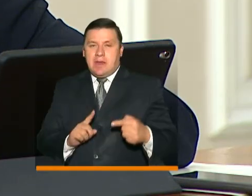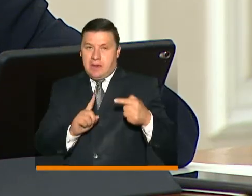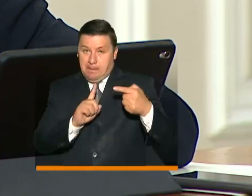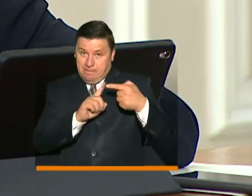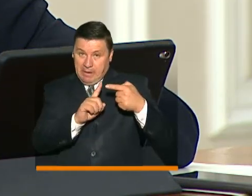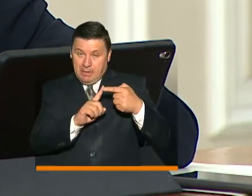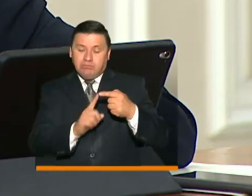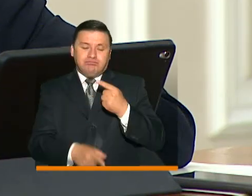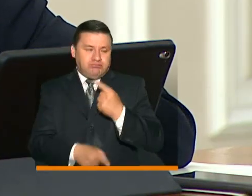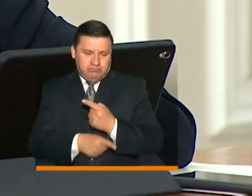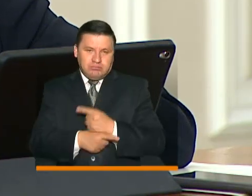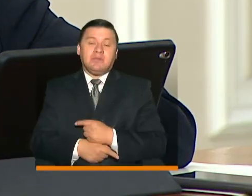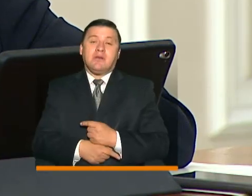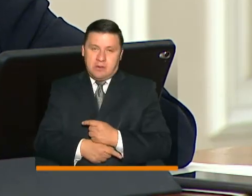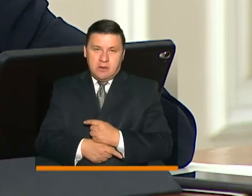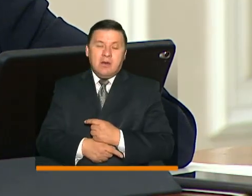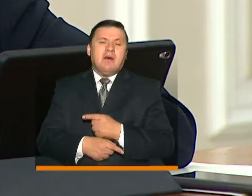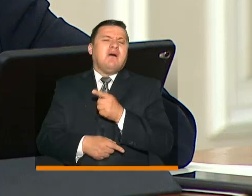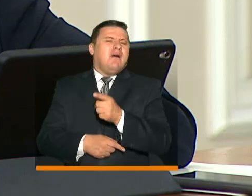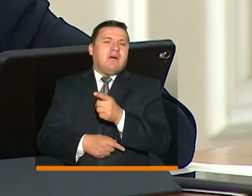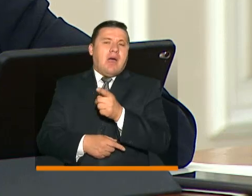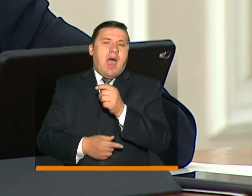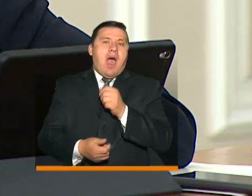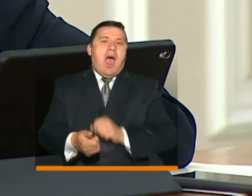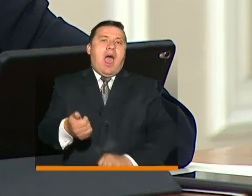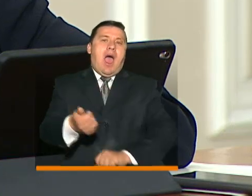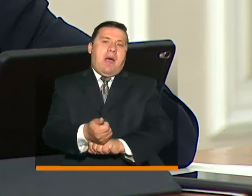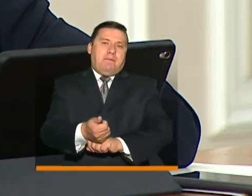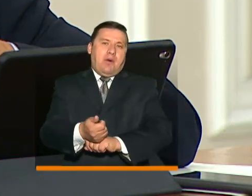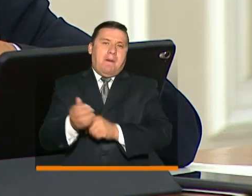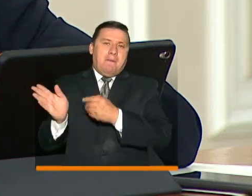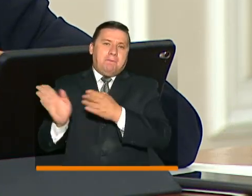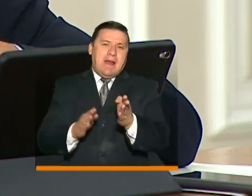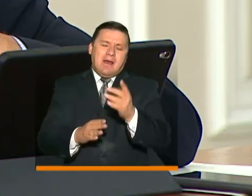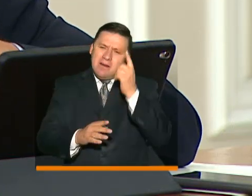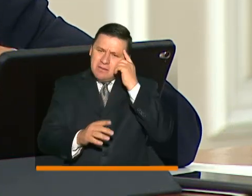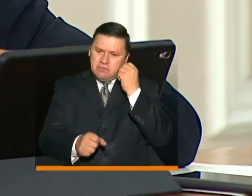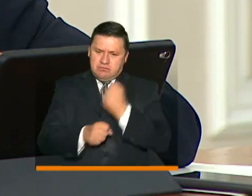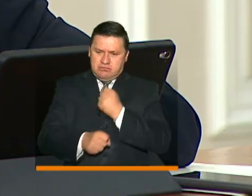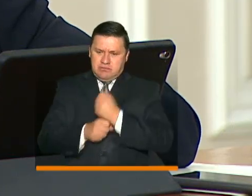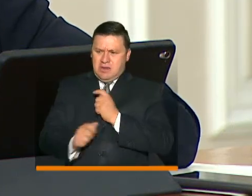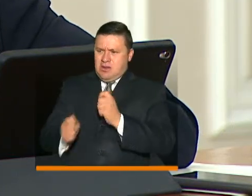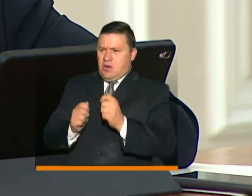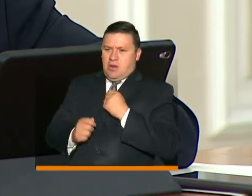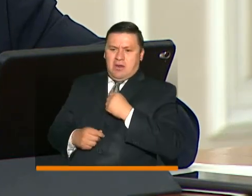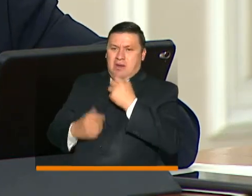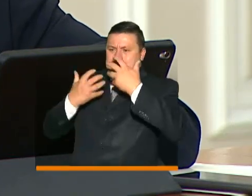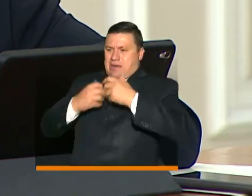lugar, efectivamente, el programa de apoyo al plan para proteger la nómina.